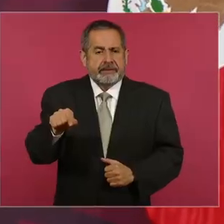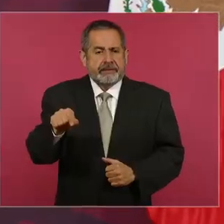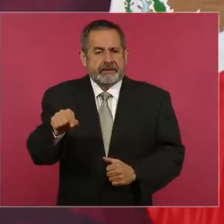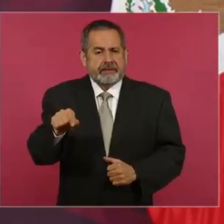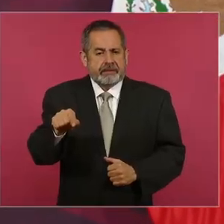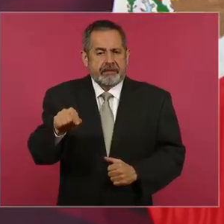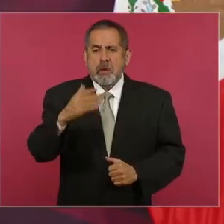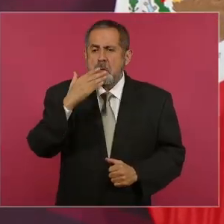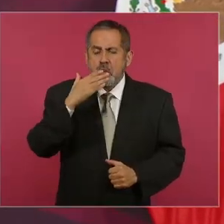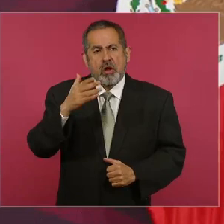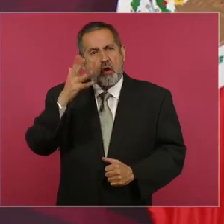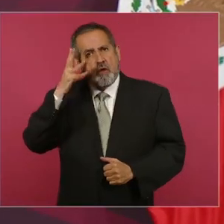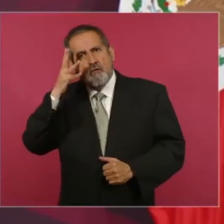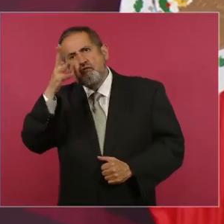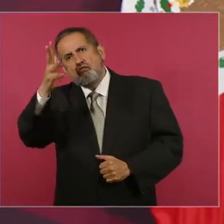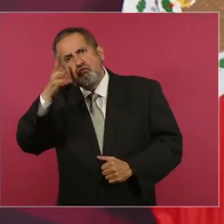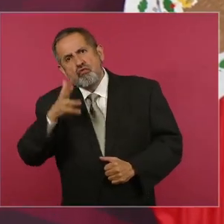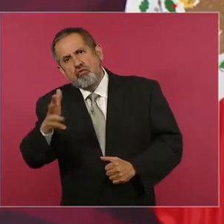un buen destino.